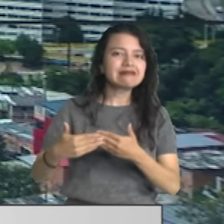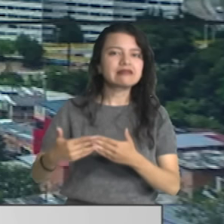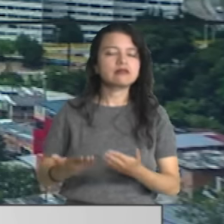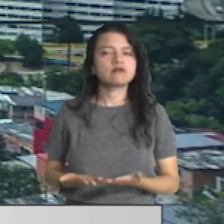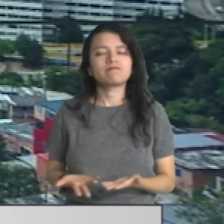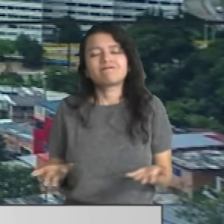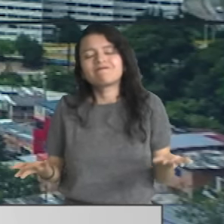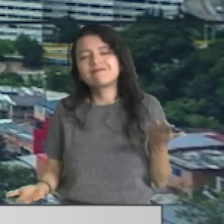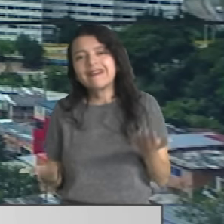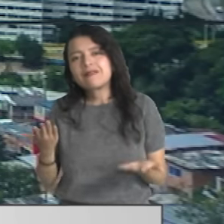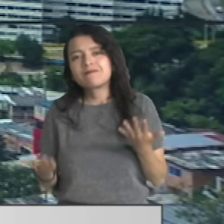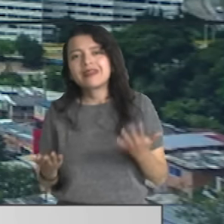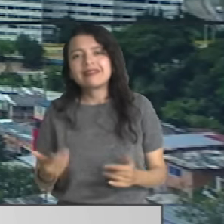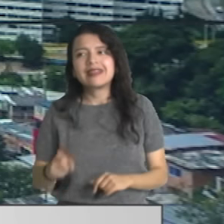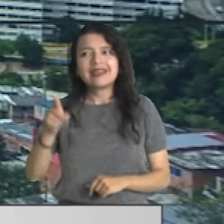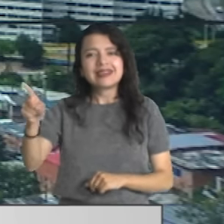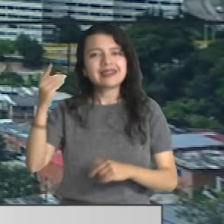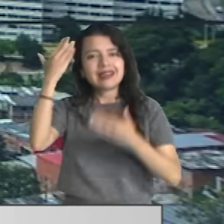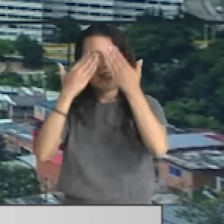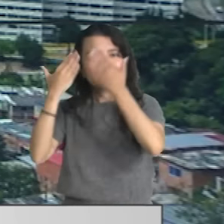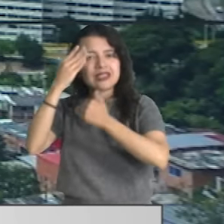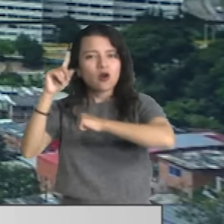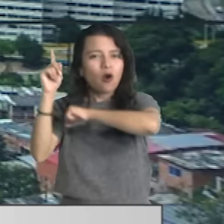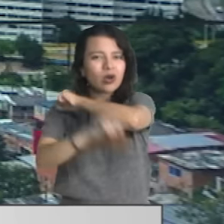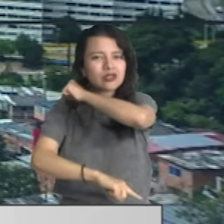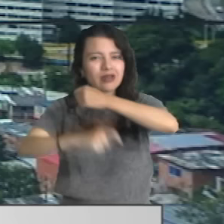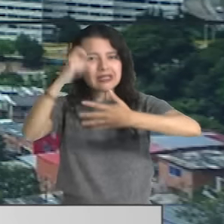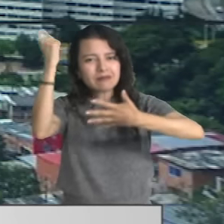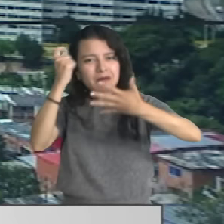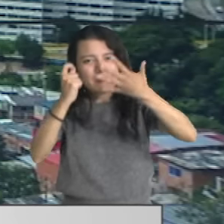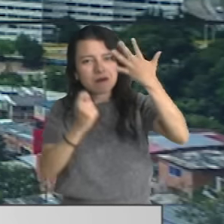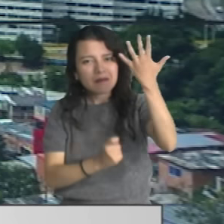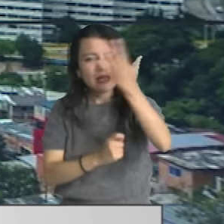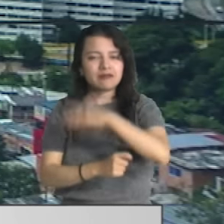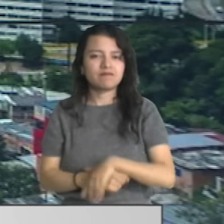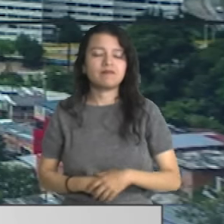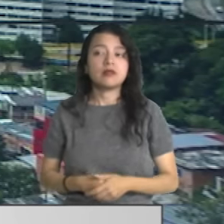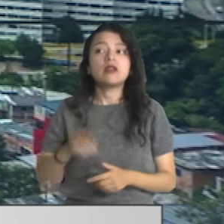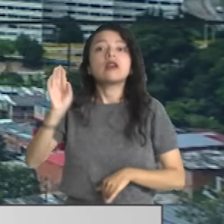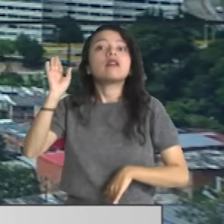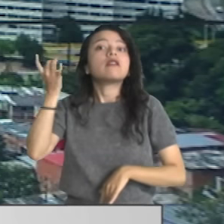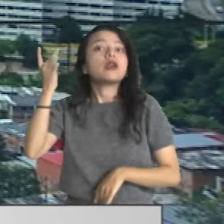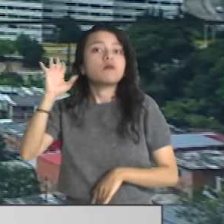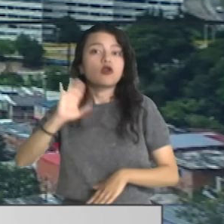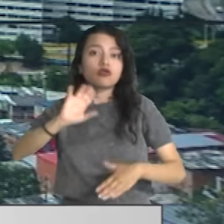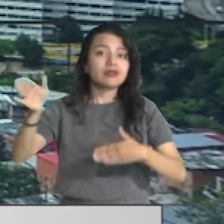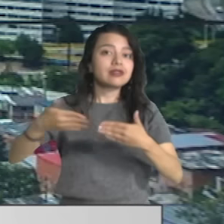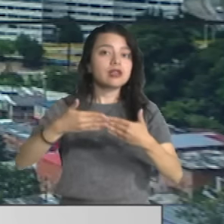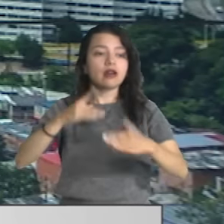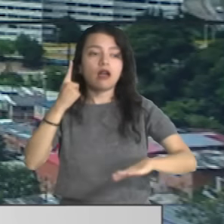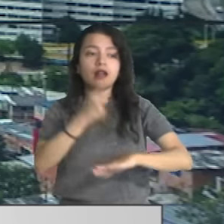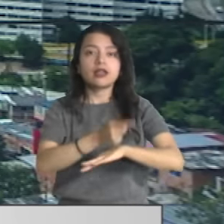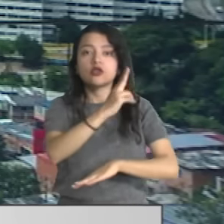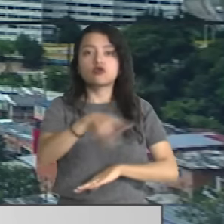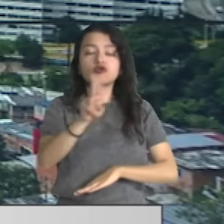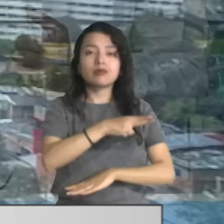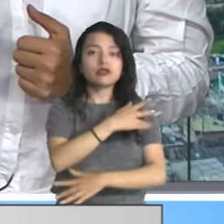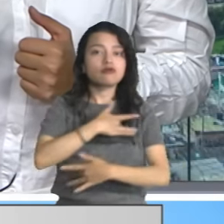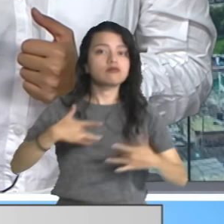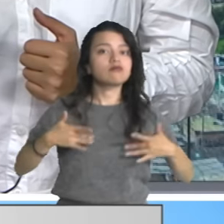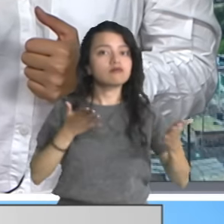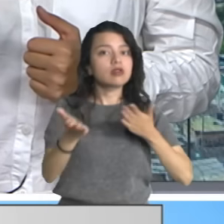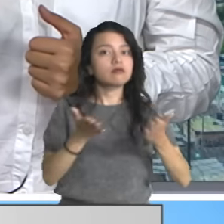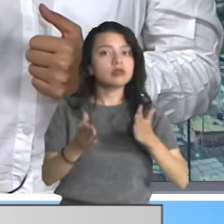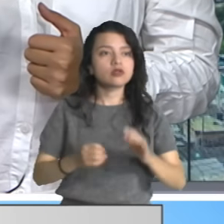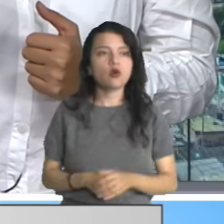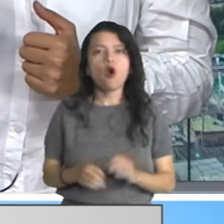el evento que pueda proceder con estas sanciones, podría incluso suspenderse el servicio por parte de la FIDU Previsora. También aseguran que se podría